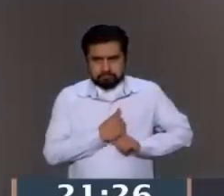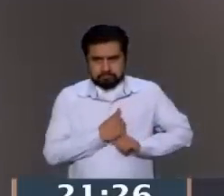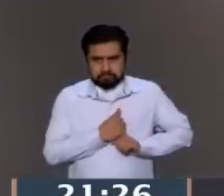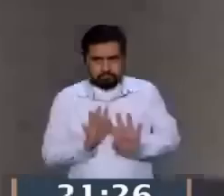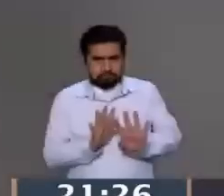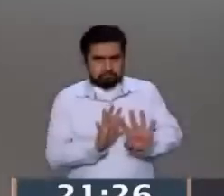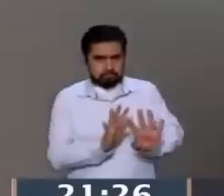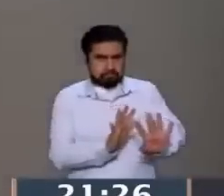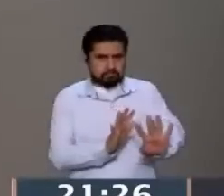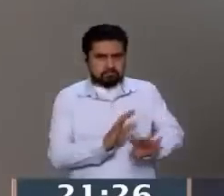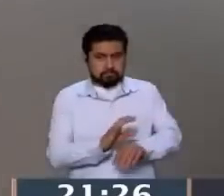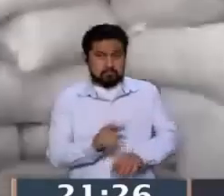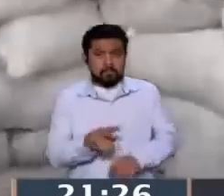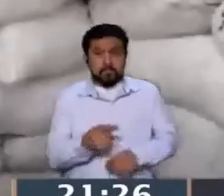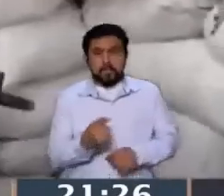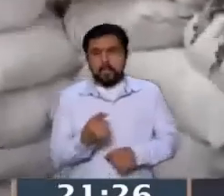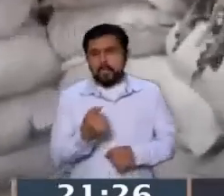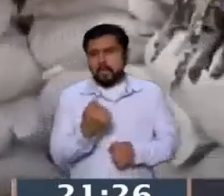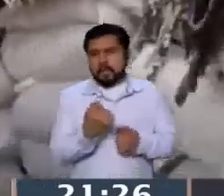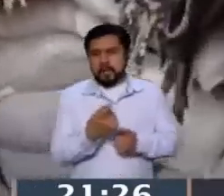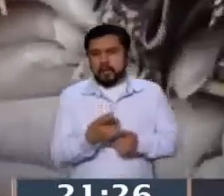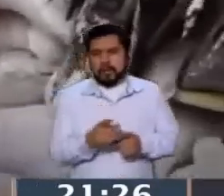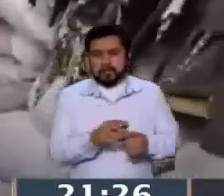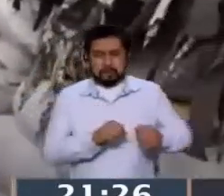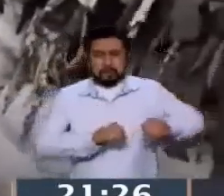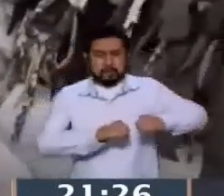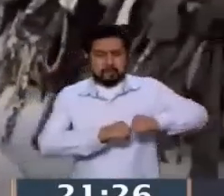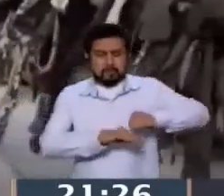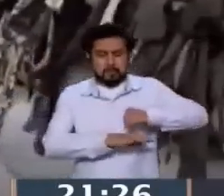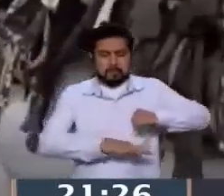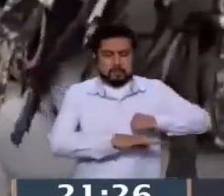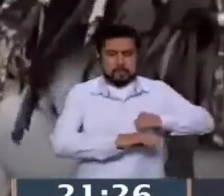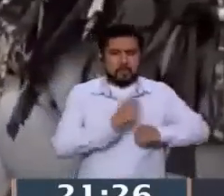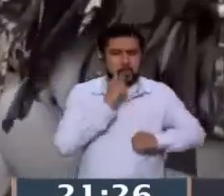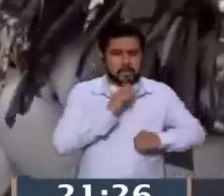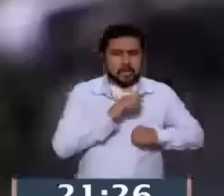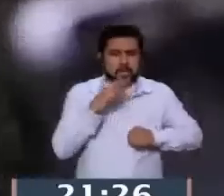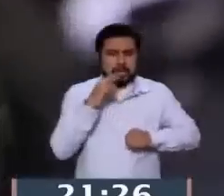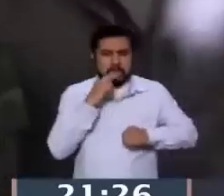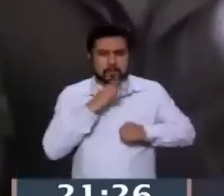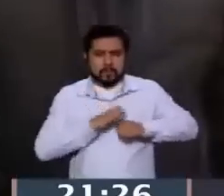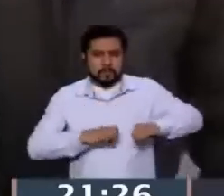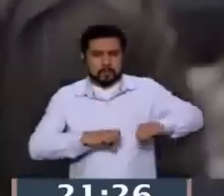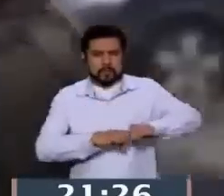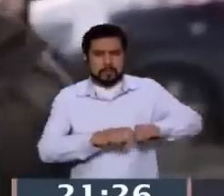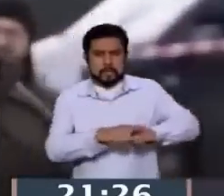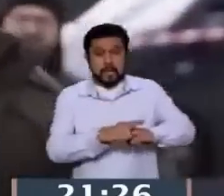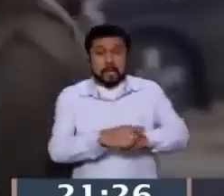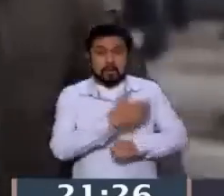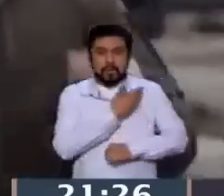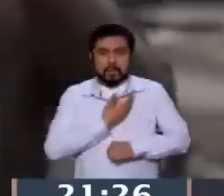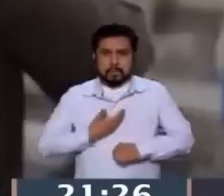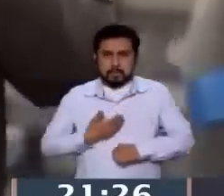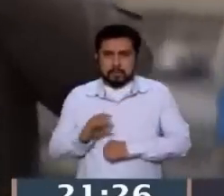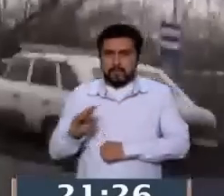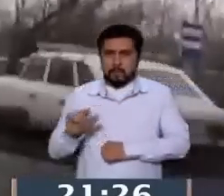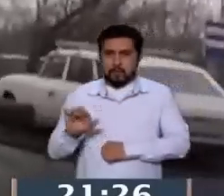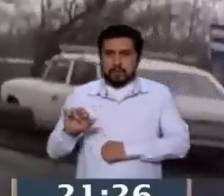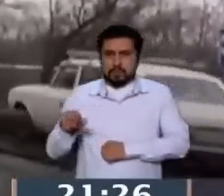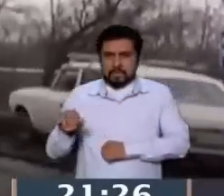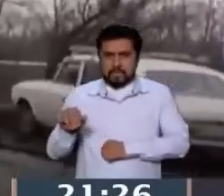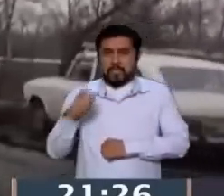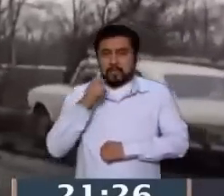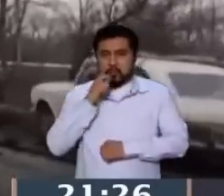con la llegada de los primeros ataques en la zona fronteriza entre Ucrania y Rusia el presidente de Ucrania Voló